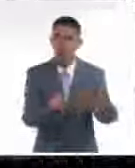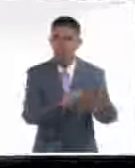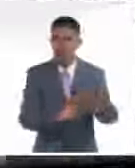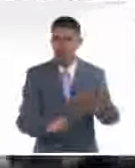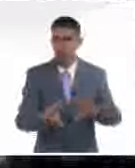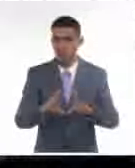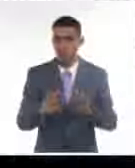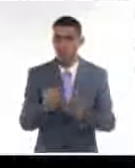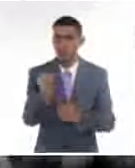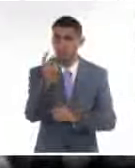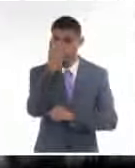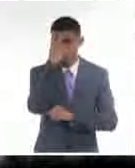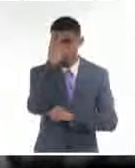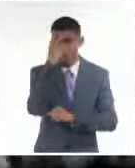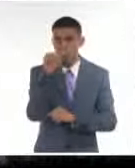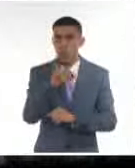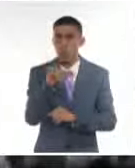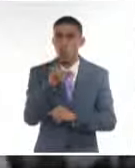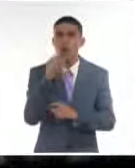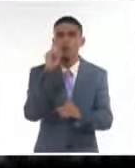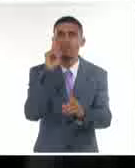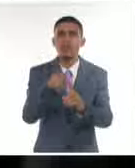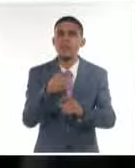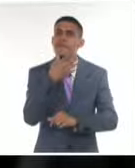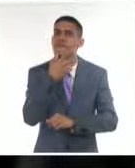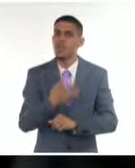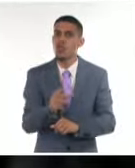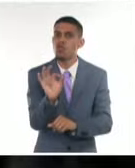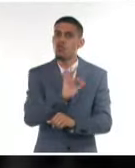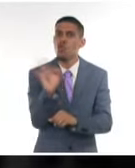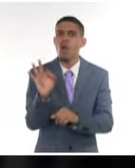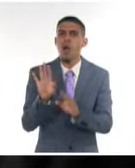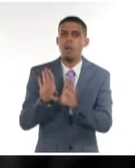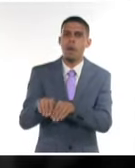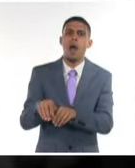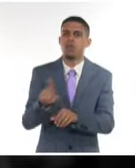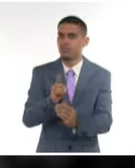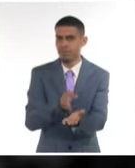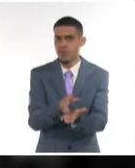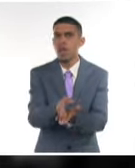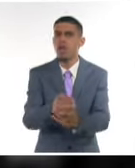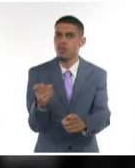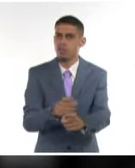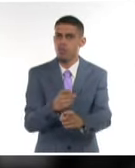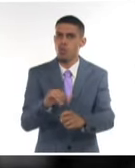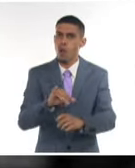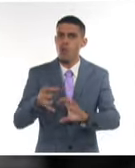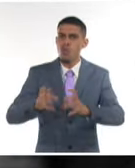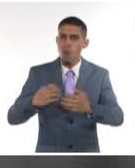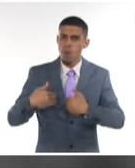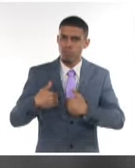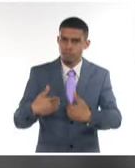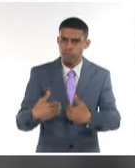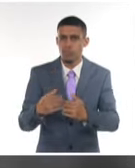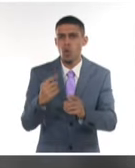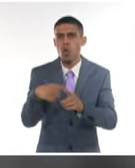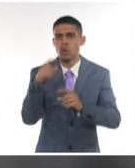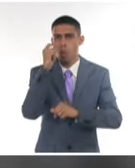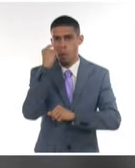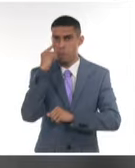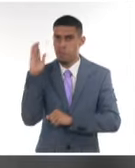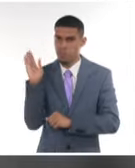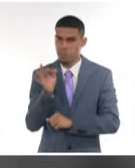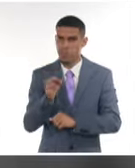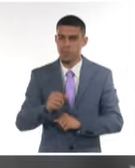el segundo frente con la fe de Fidel de no darse nunca por vencido y el espíritu del inolvidable Fran. Y así